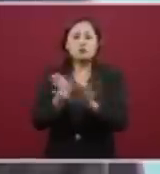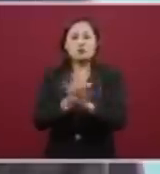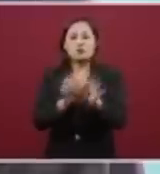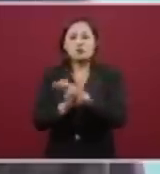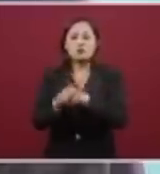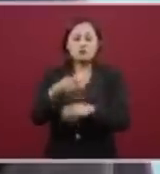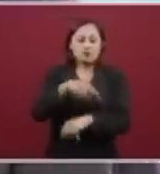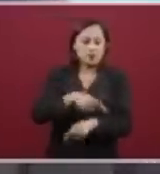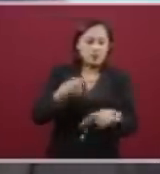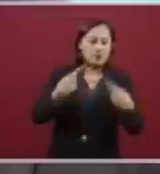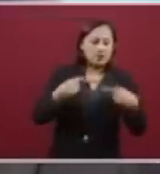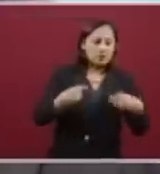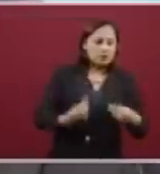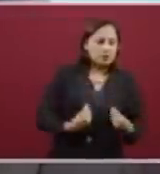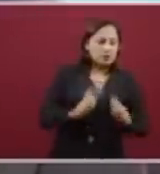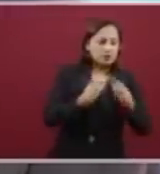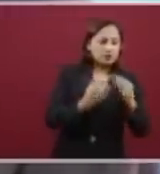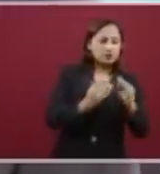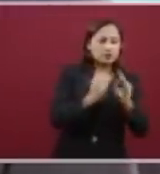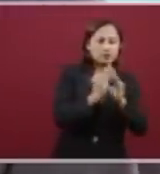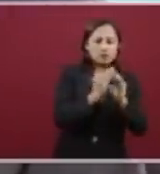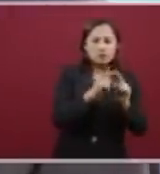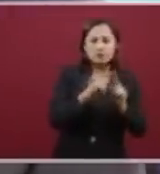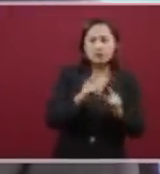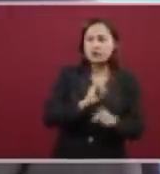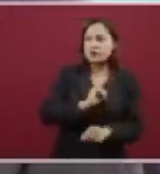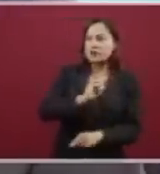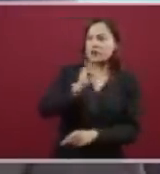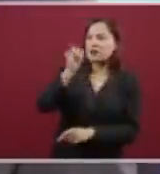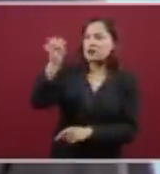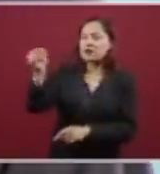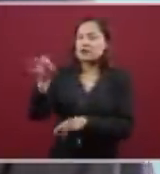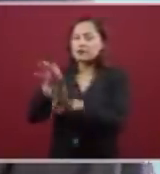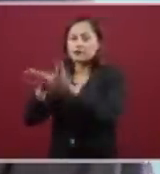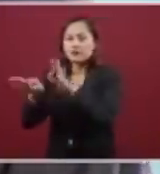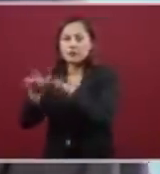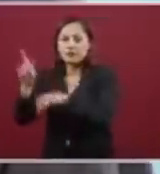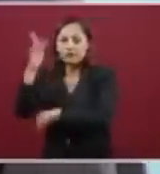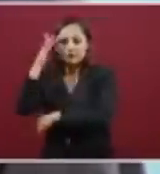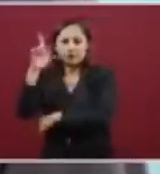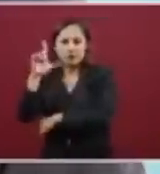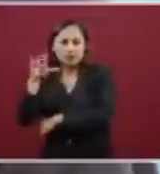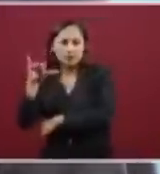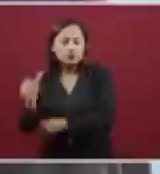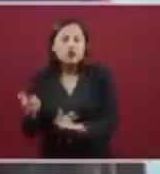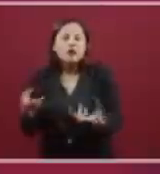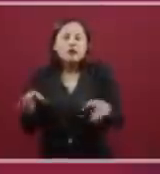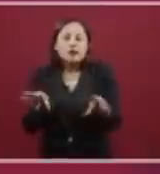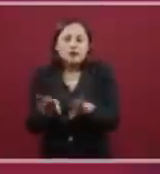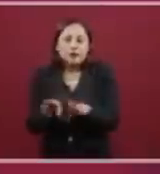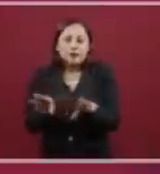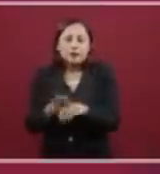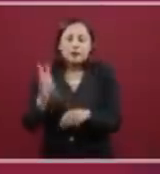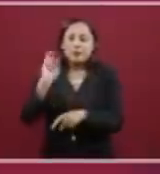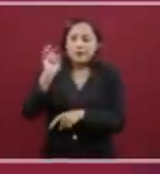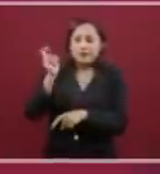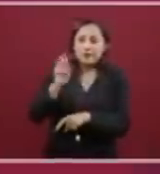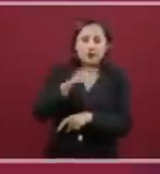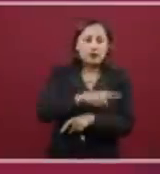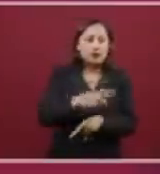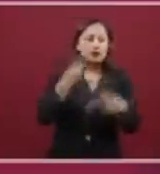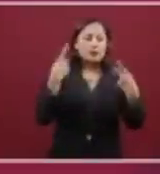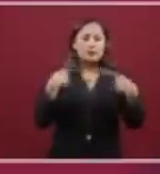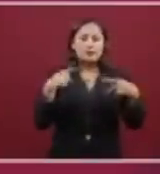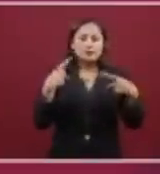santa lucia cómo llegan los pasajeros que no vienen del otro aeropuerto y que llegan las andalucía como a dónde van los pasajeros que llegan a